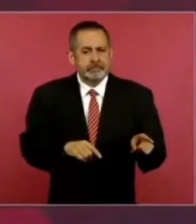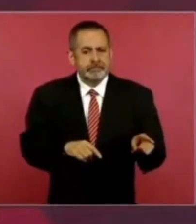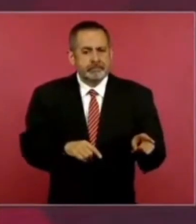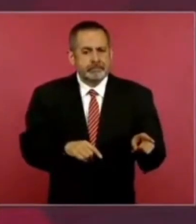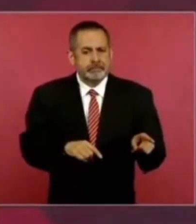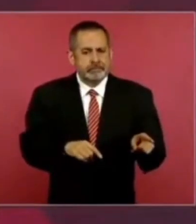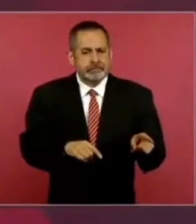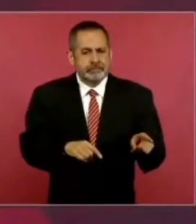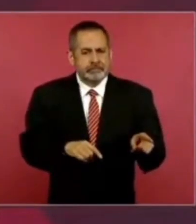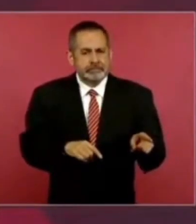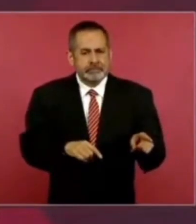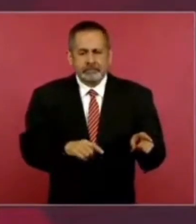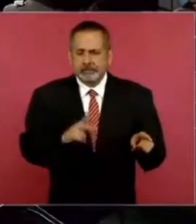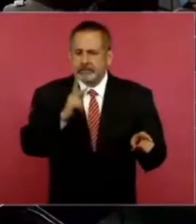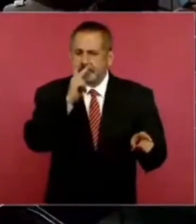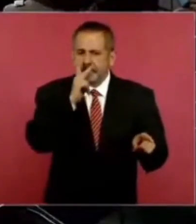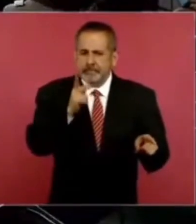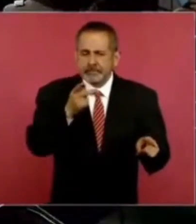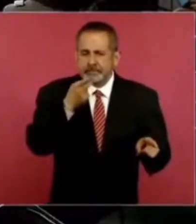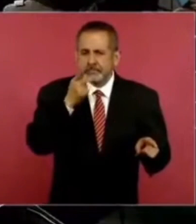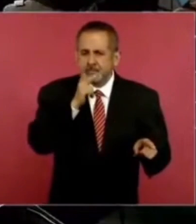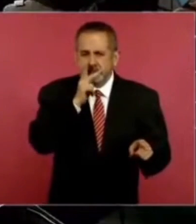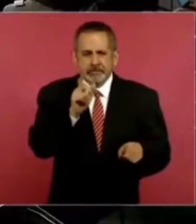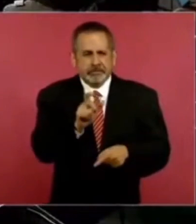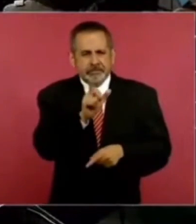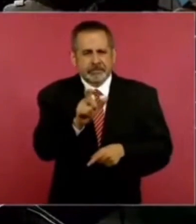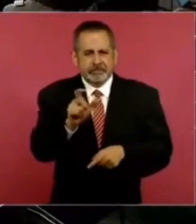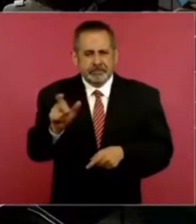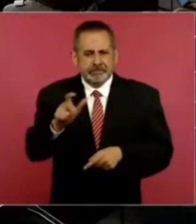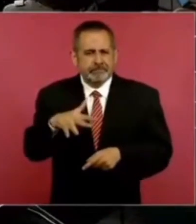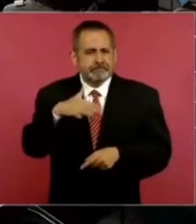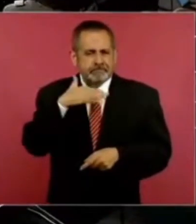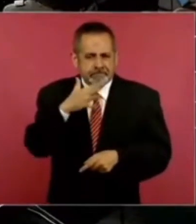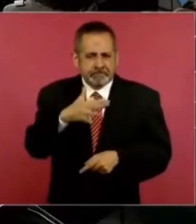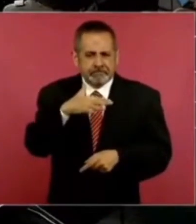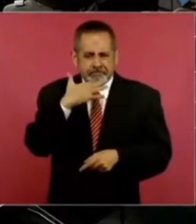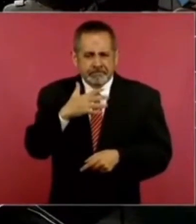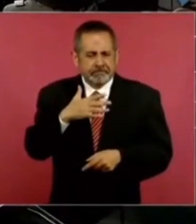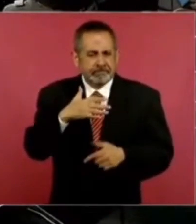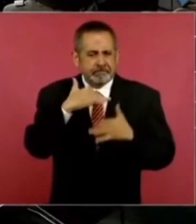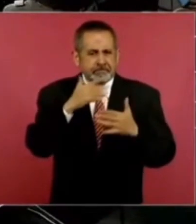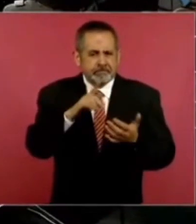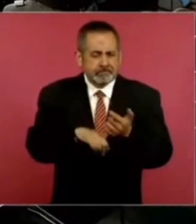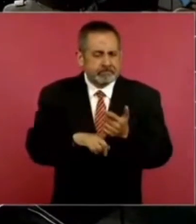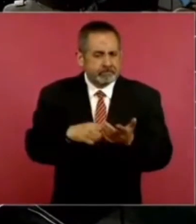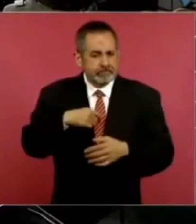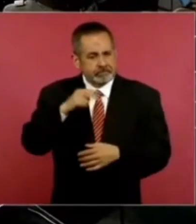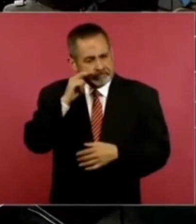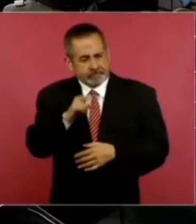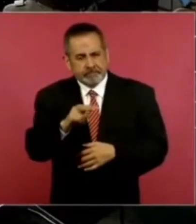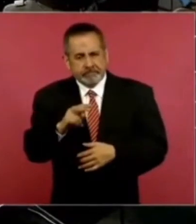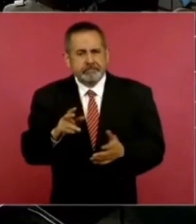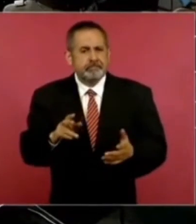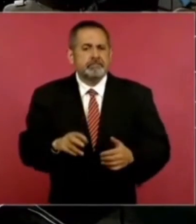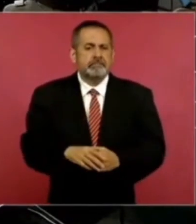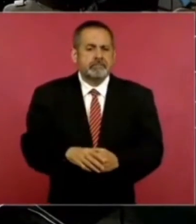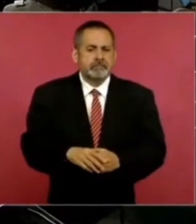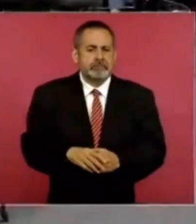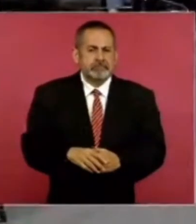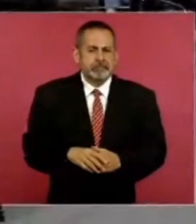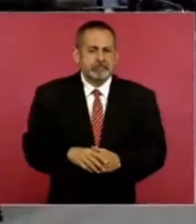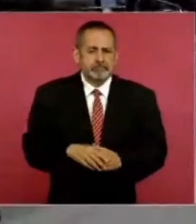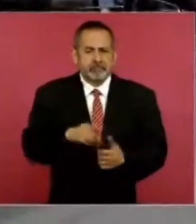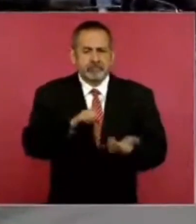se utilizaba la palabra, el término corrupción, y ya vimos que no se